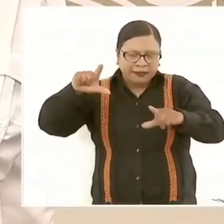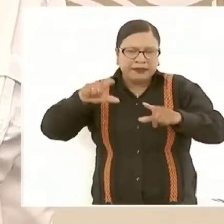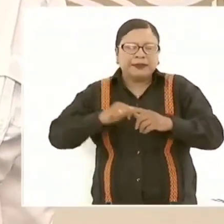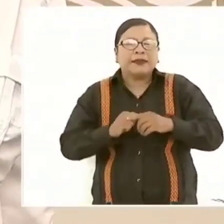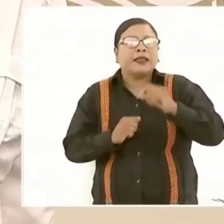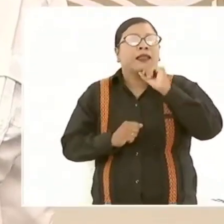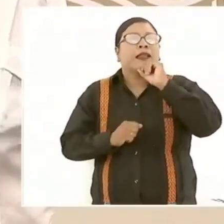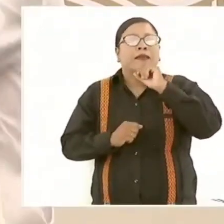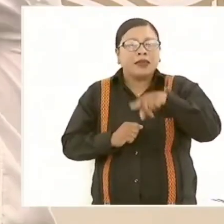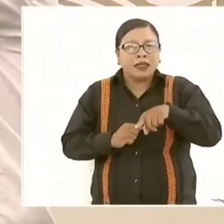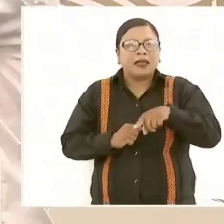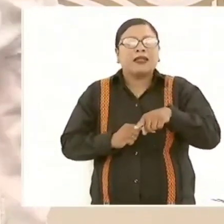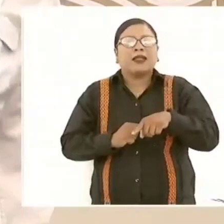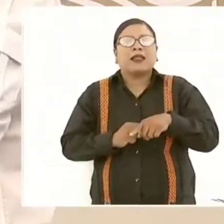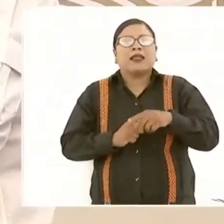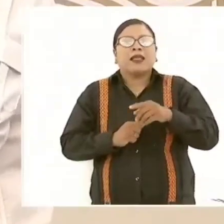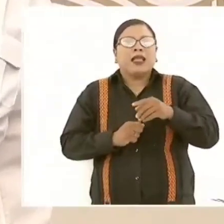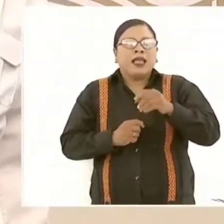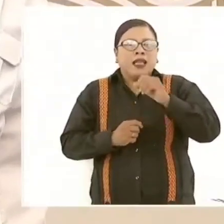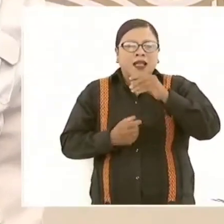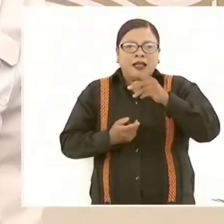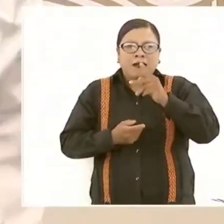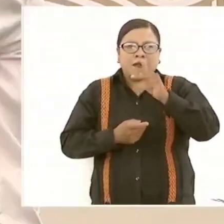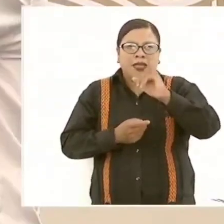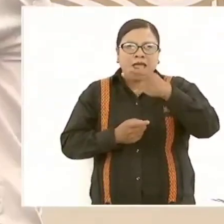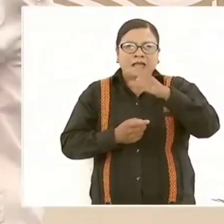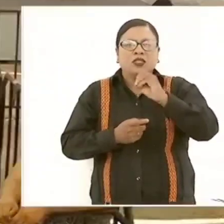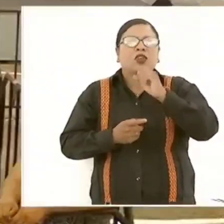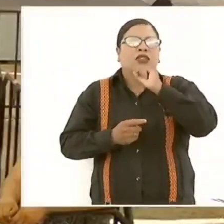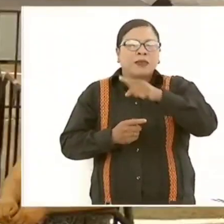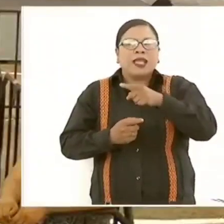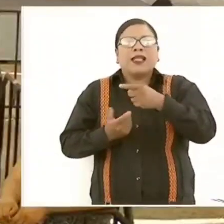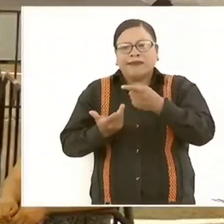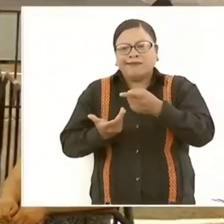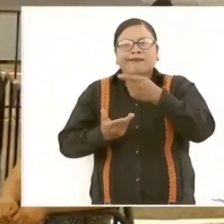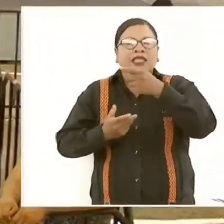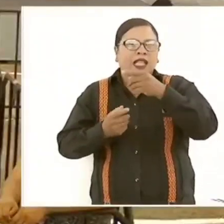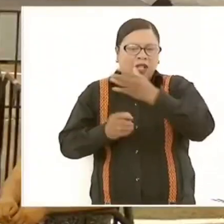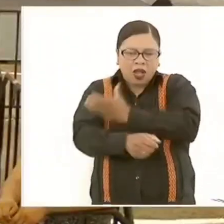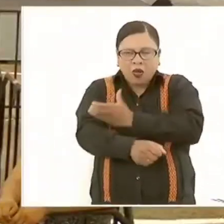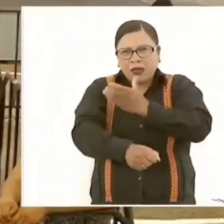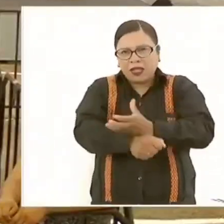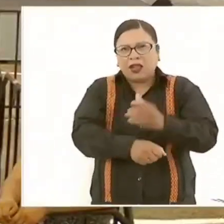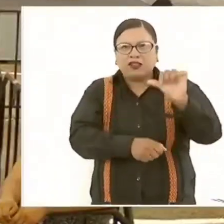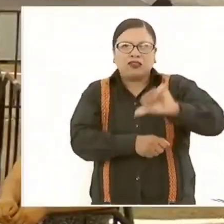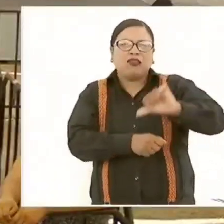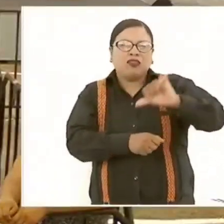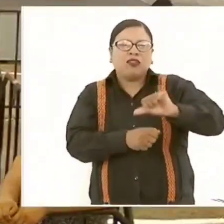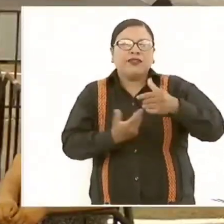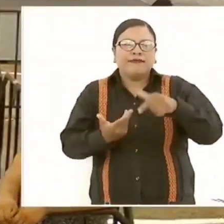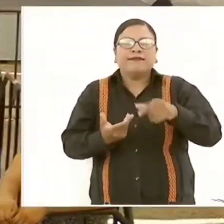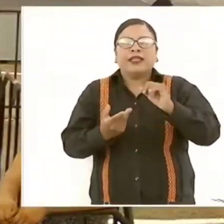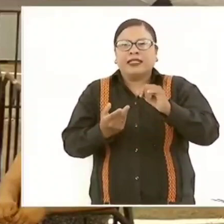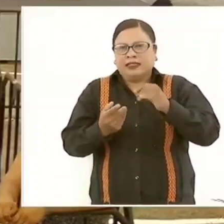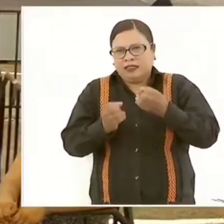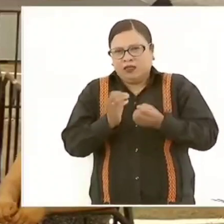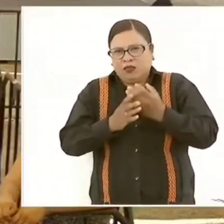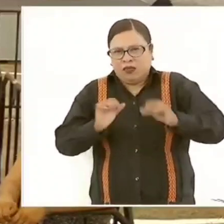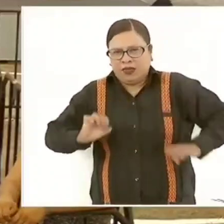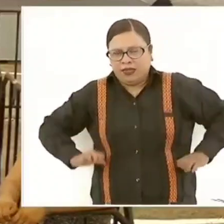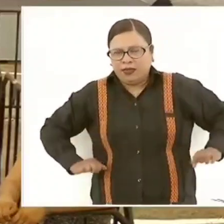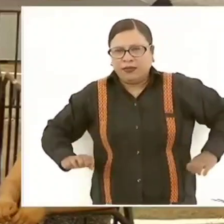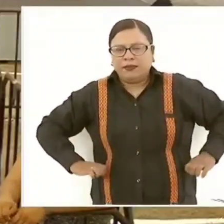luego desde Espinal, Chito Ríos, que aquí está con nosotros también. Gracias, Chito, por acompañarnos en este evento.